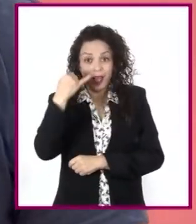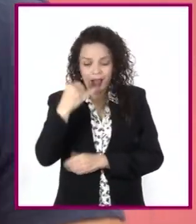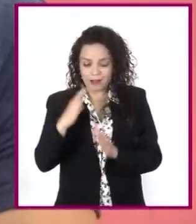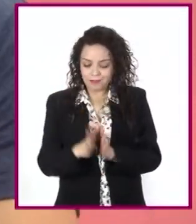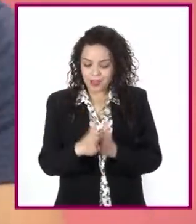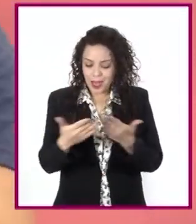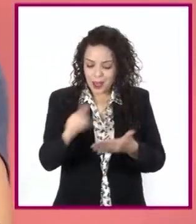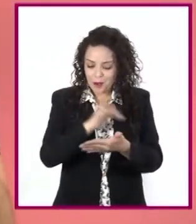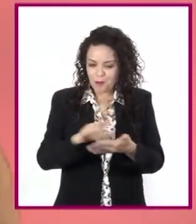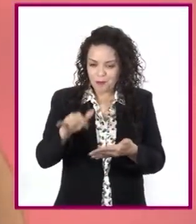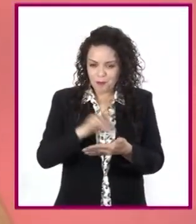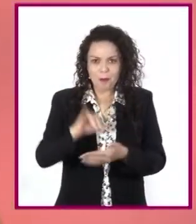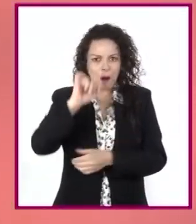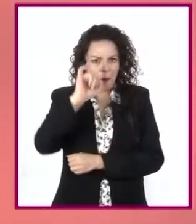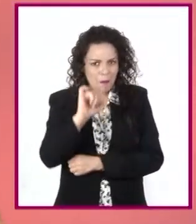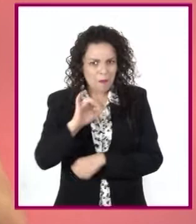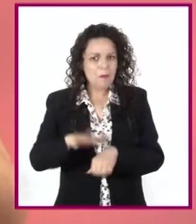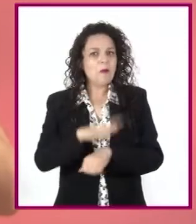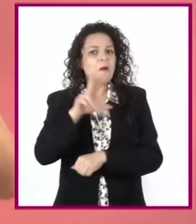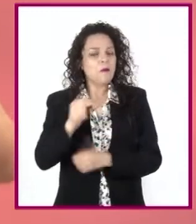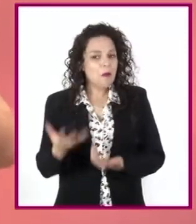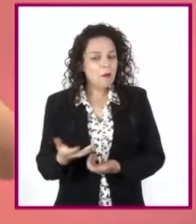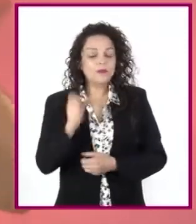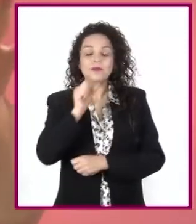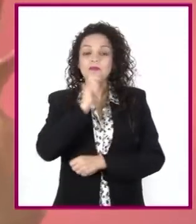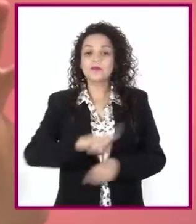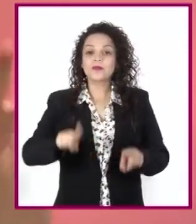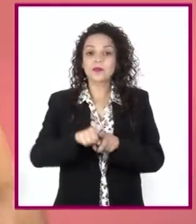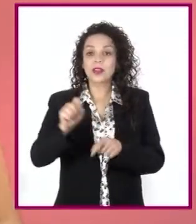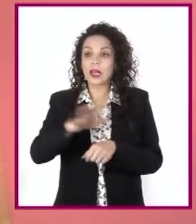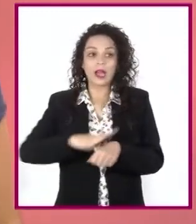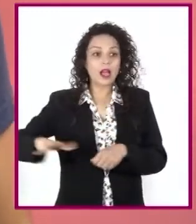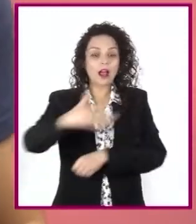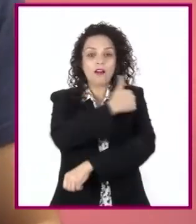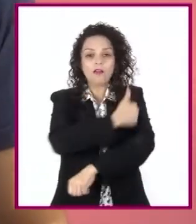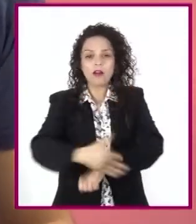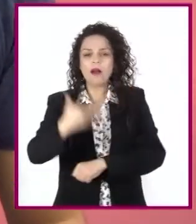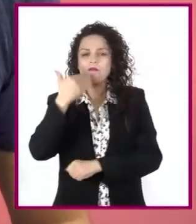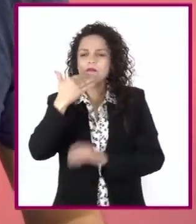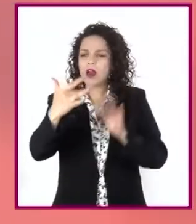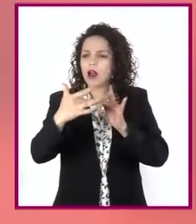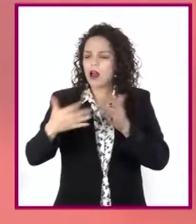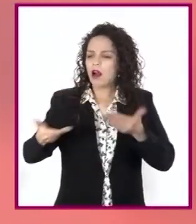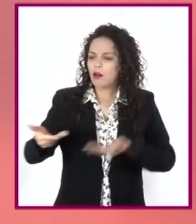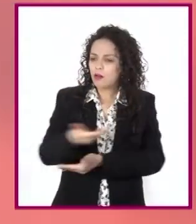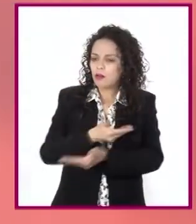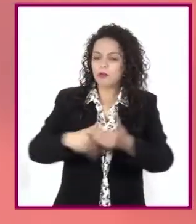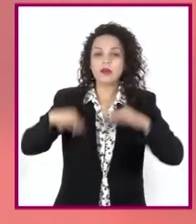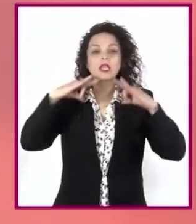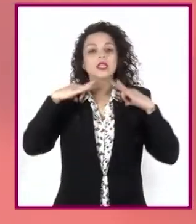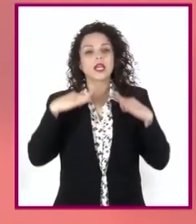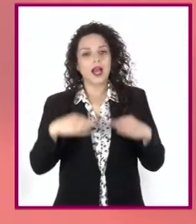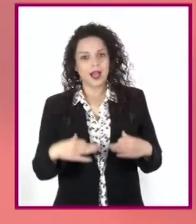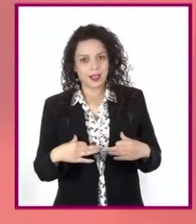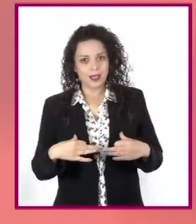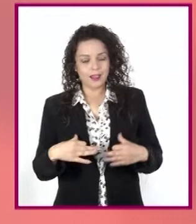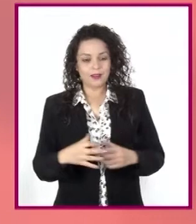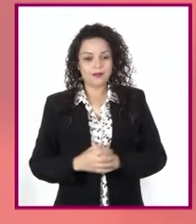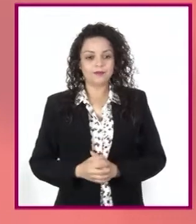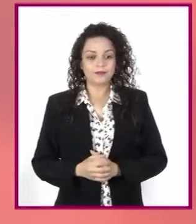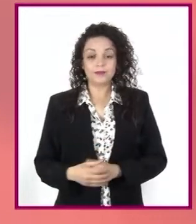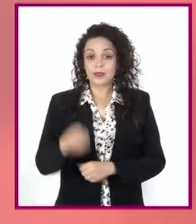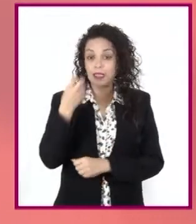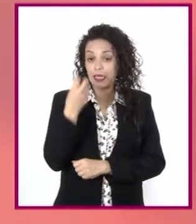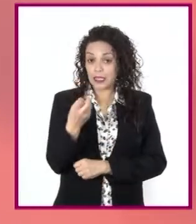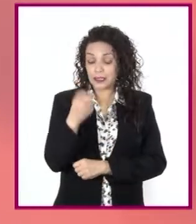libro. Crear con nuestra familia ambientes armónicos y de tranquilidad. Además de esas recomendaciones,